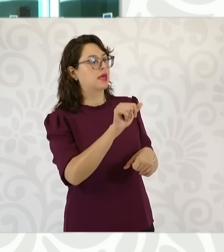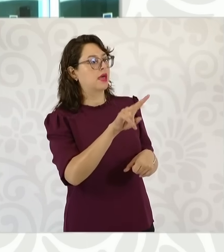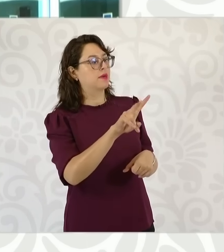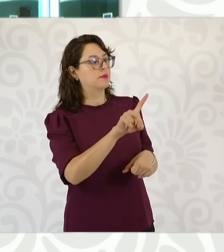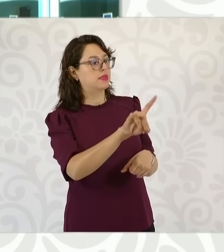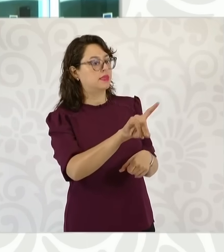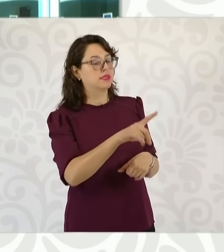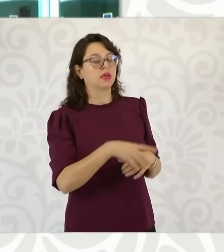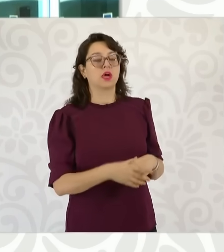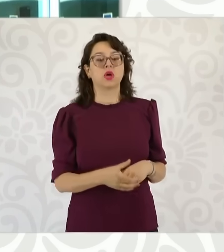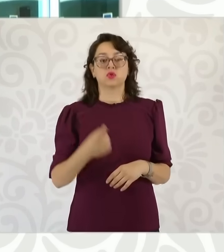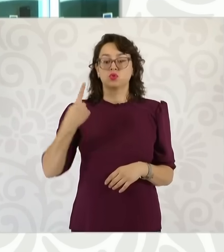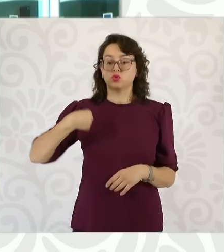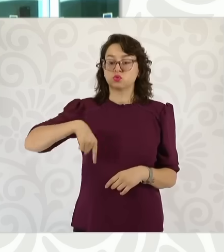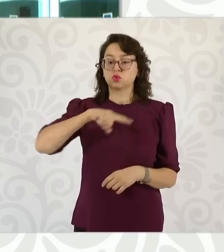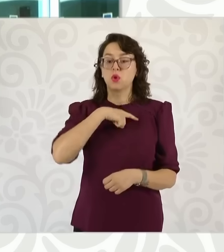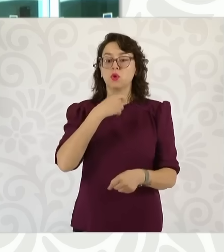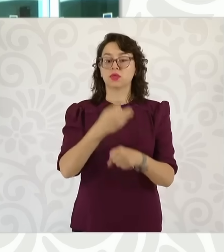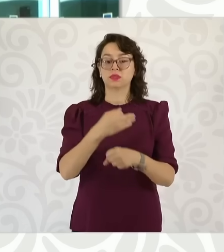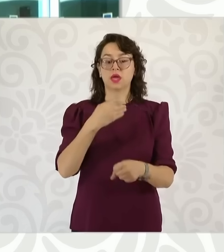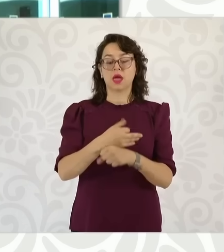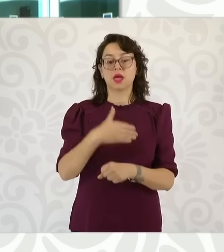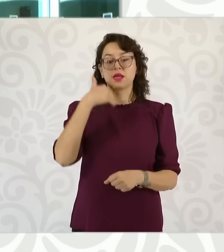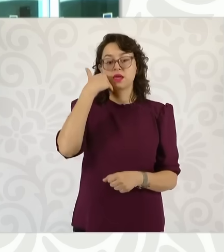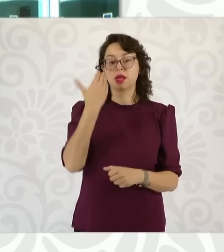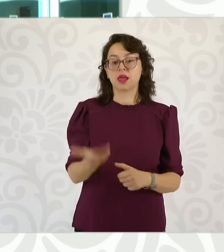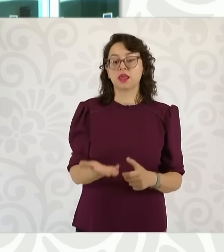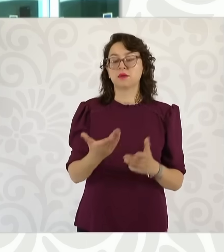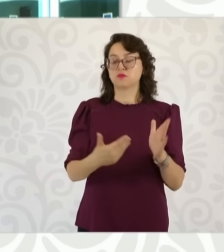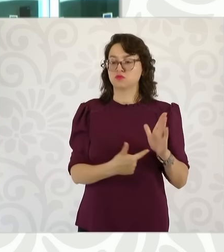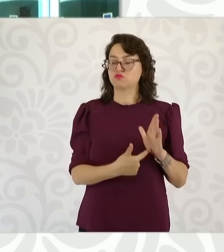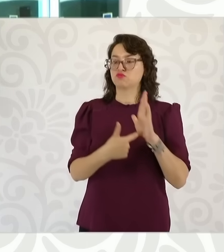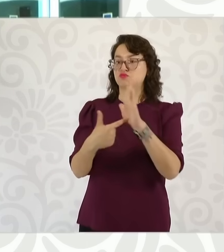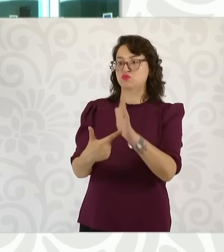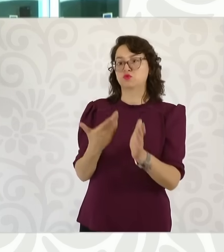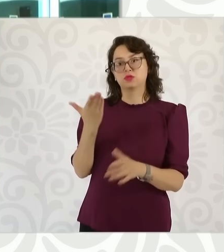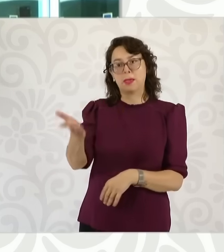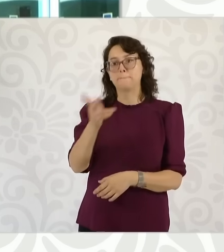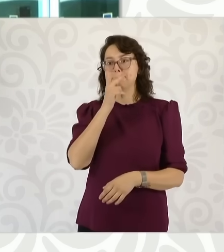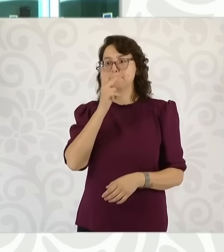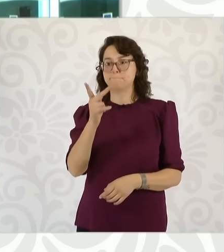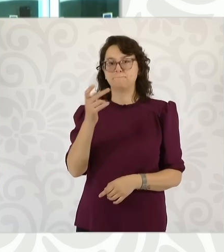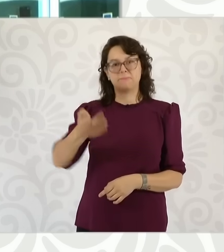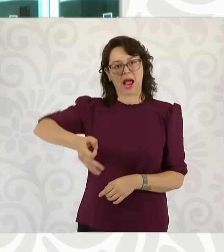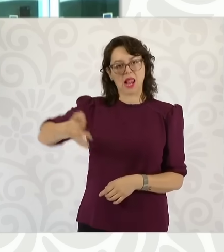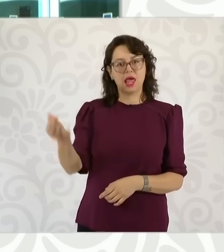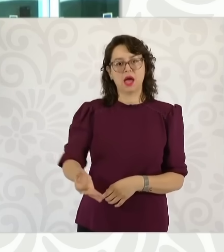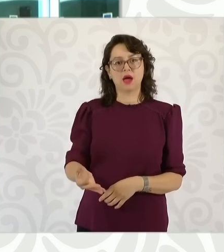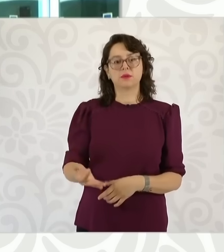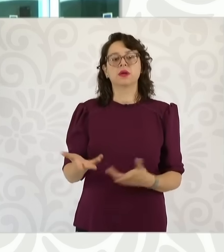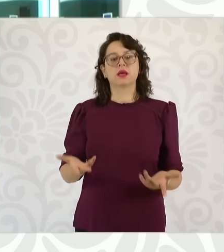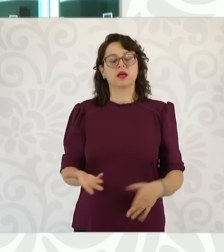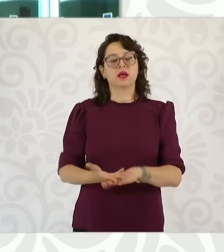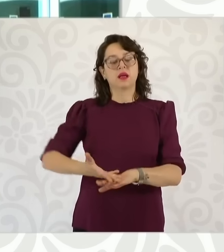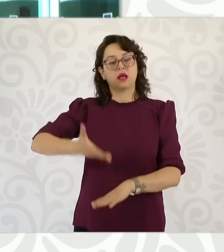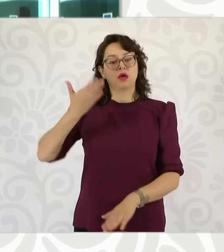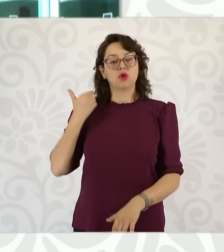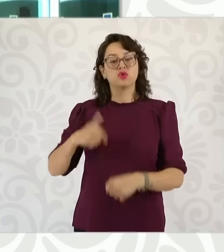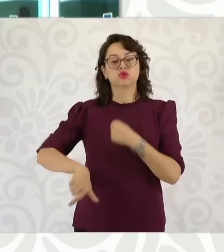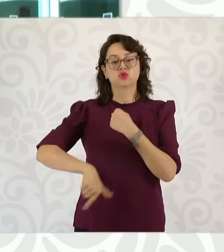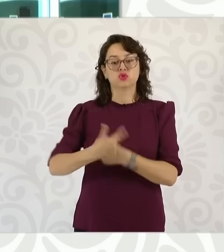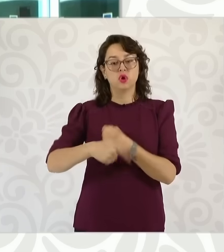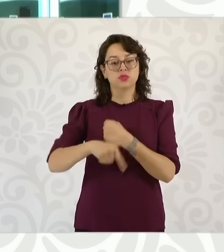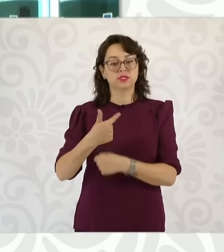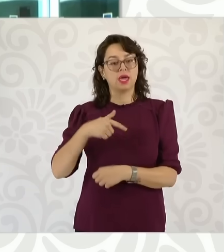Queremos hacerle entrega de su palabra, de su compromiso, que el día 12 de